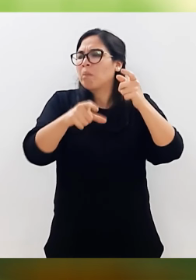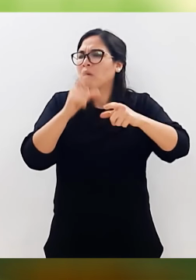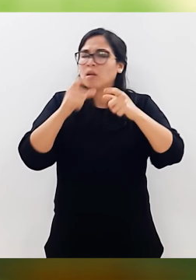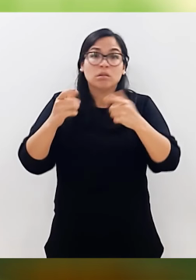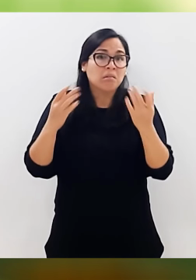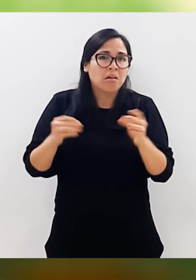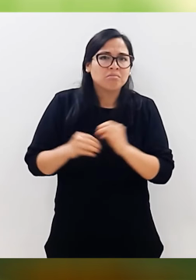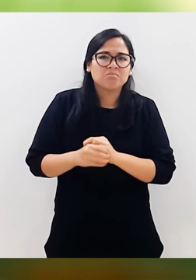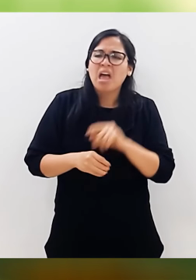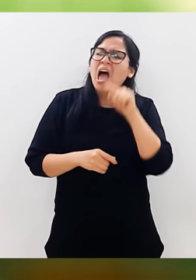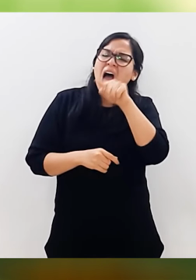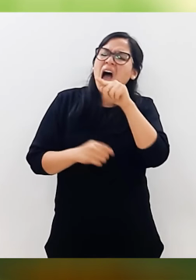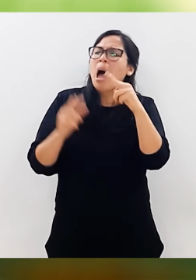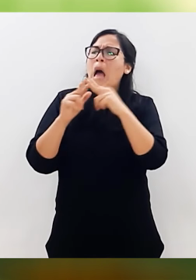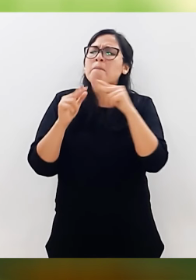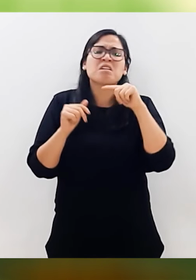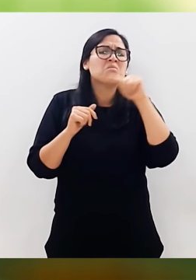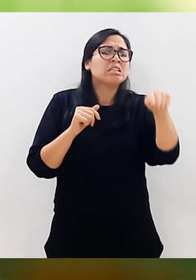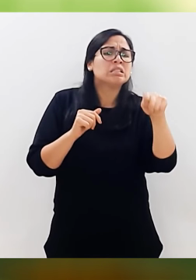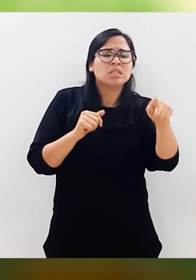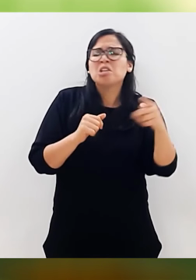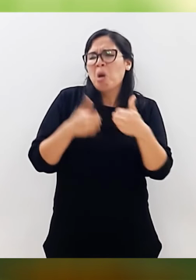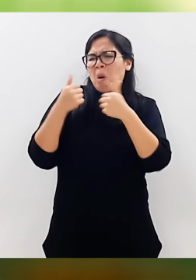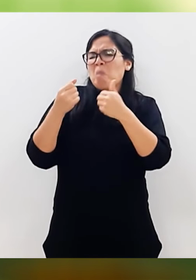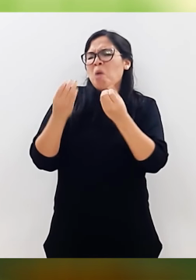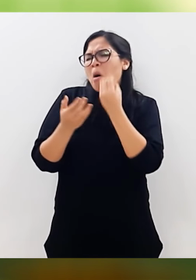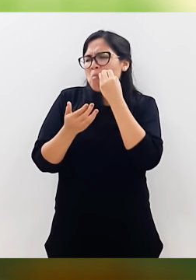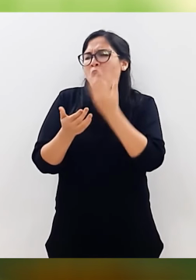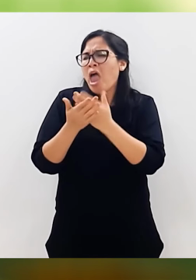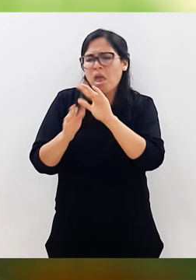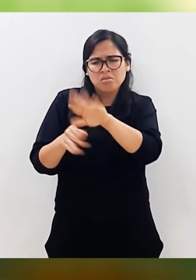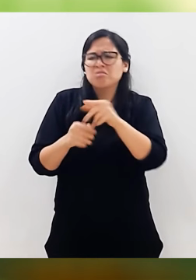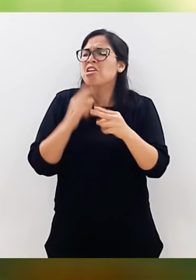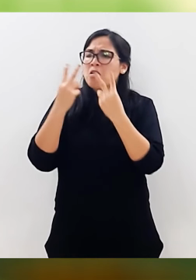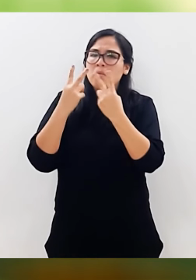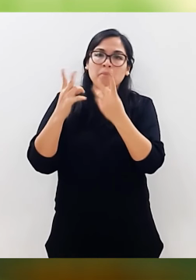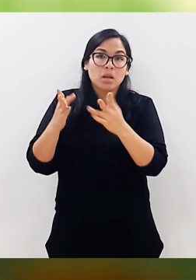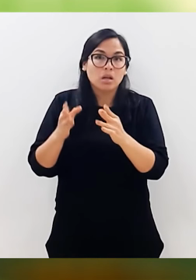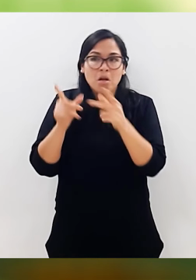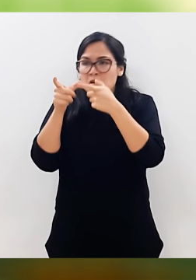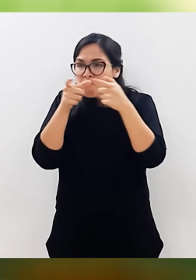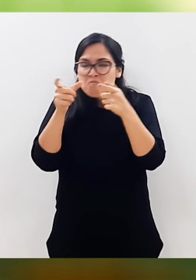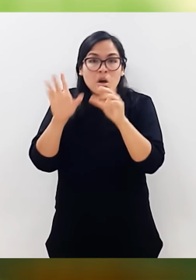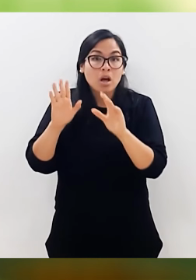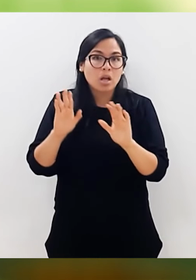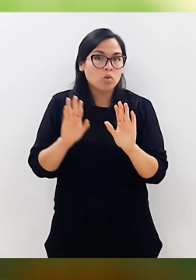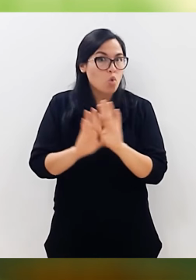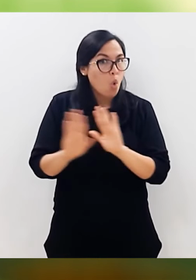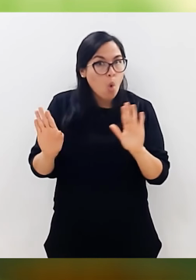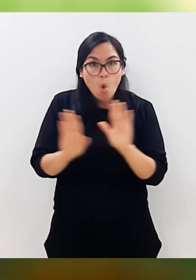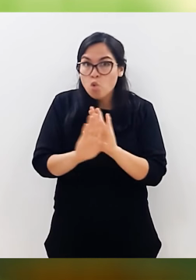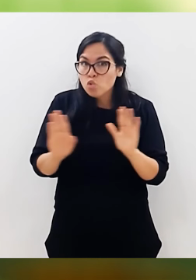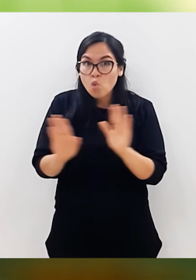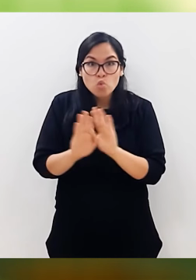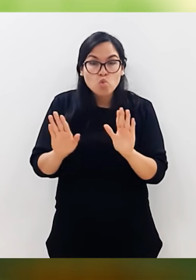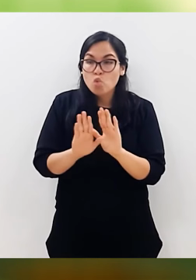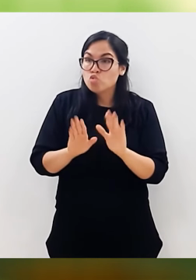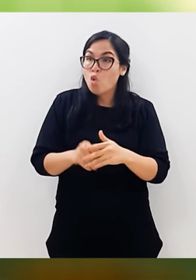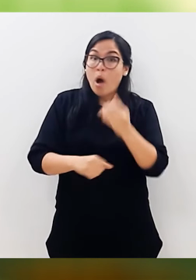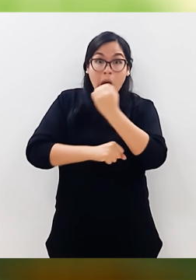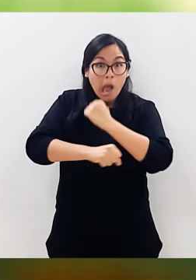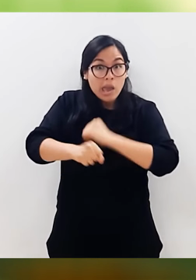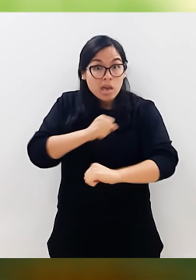mi vecino o vecina es buena y lo va a vigilar. No podemos dejar a nuestras